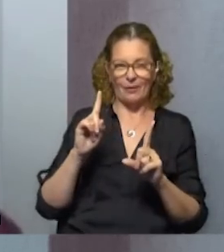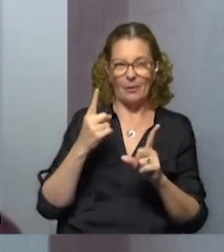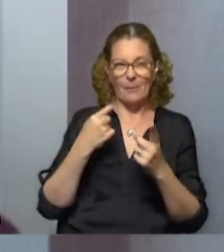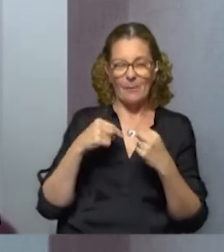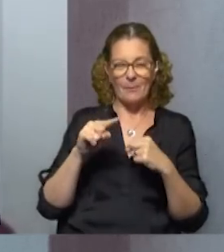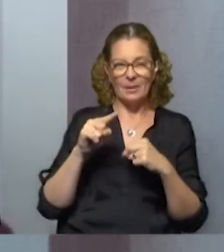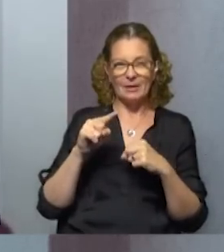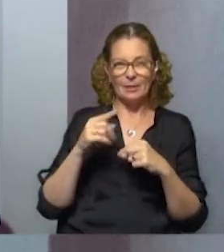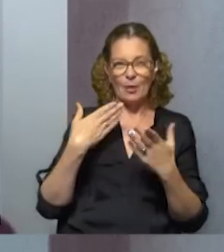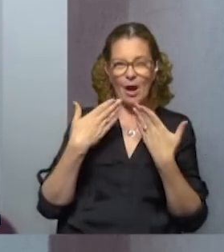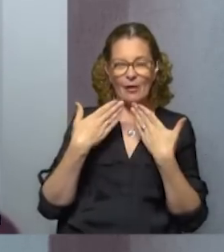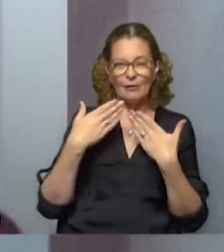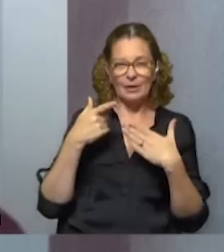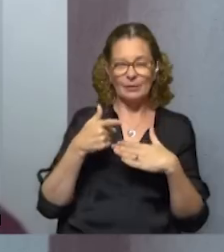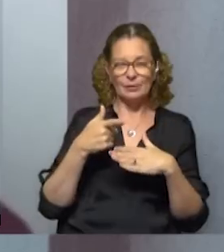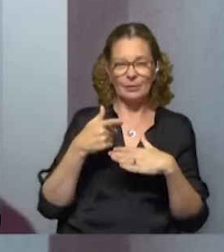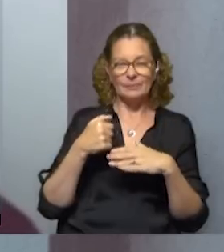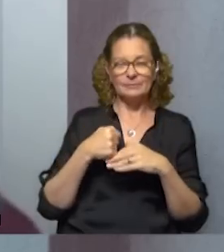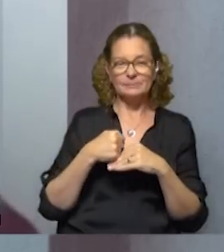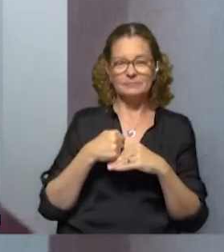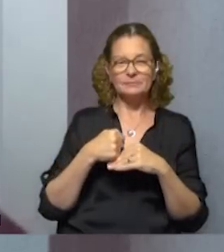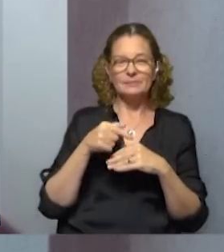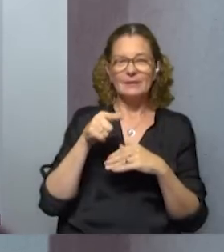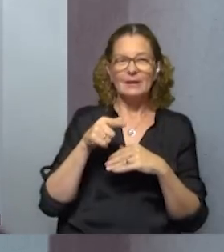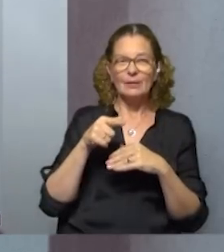queremos hablar con usted